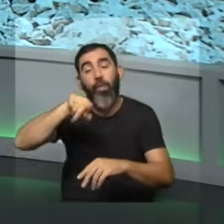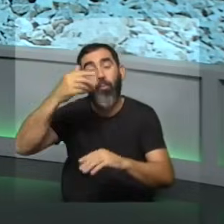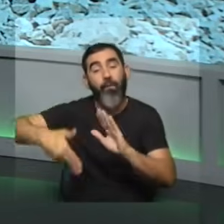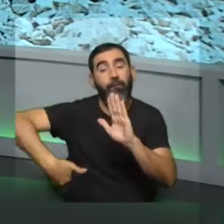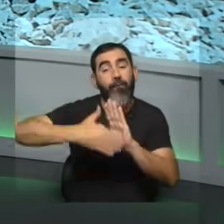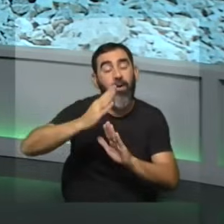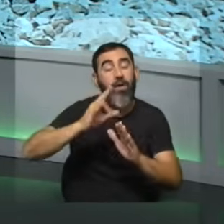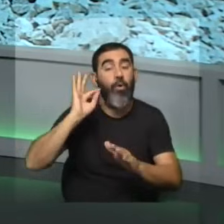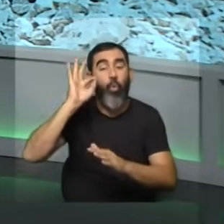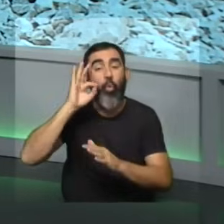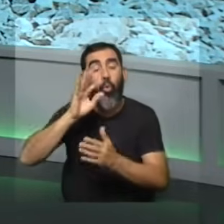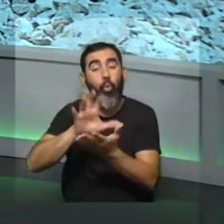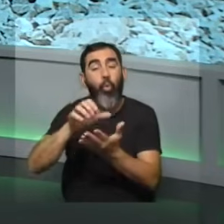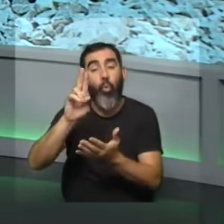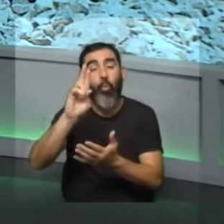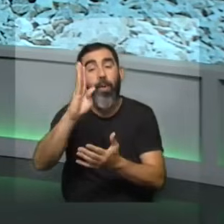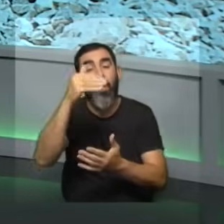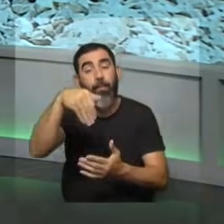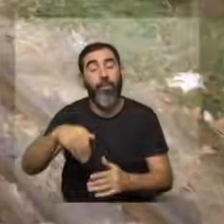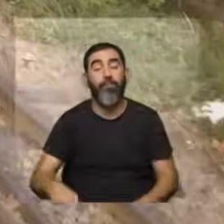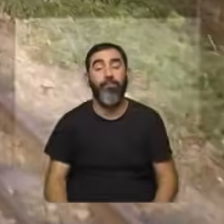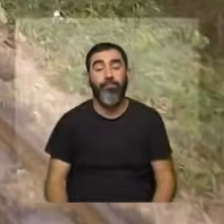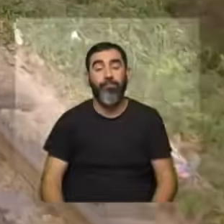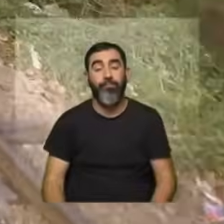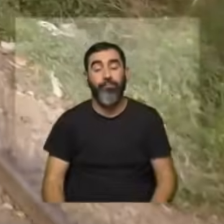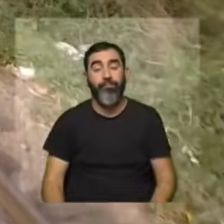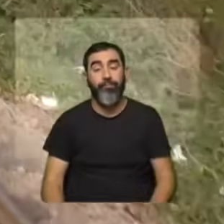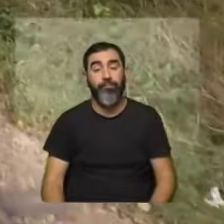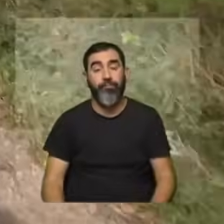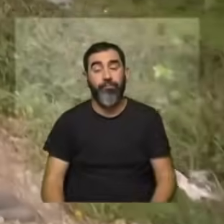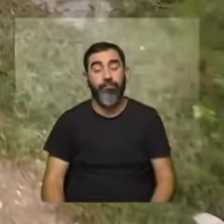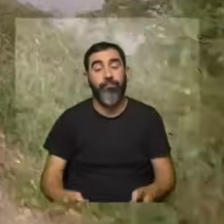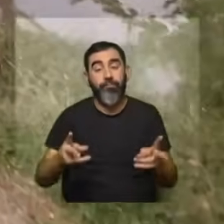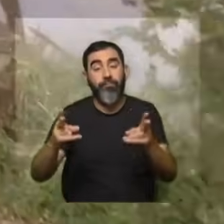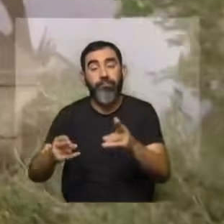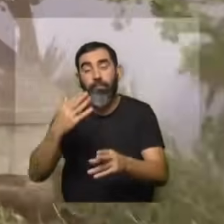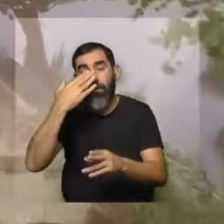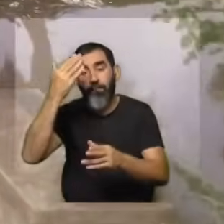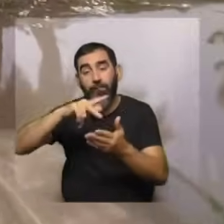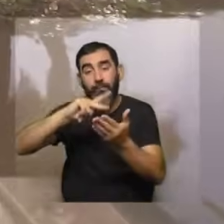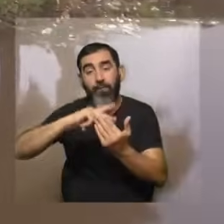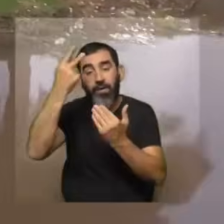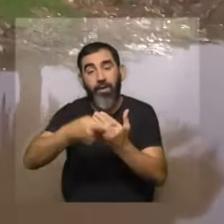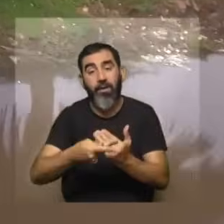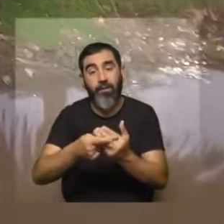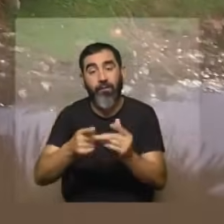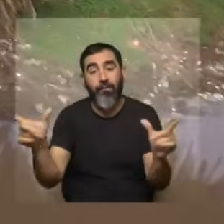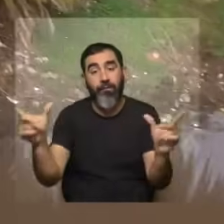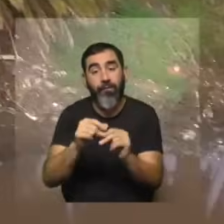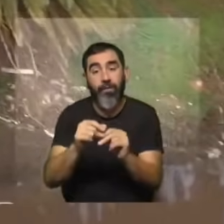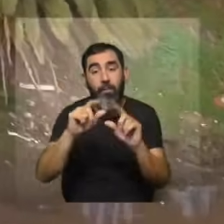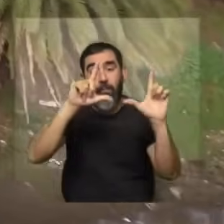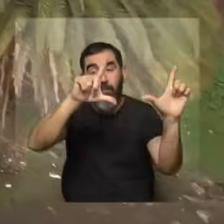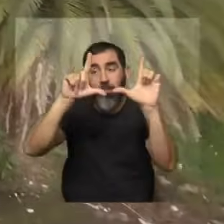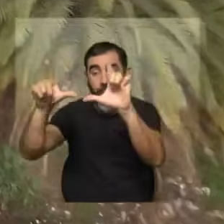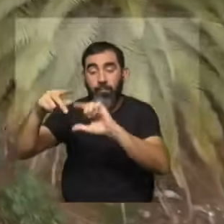hacia la planta de UPM en Pueblo Centenario. La etapa final del proyecto incluye además terminar con la